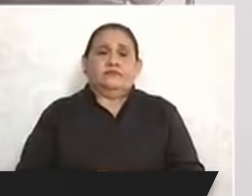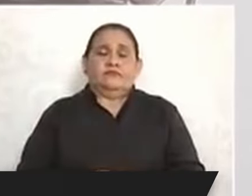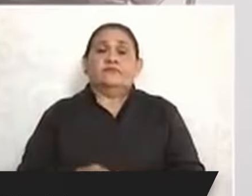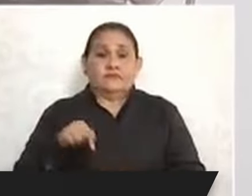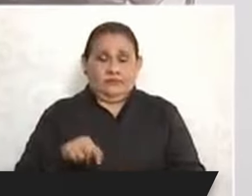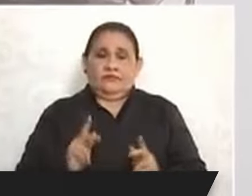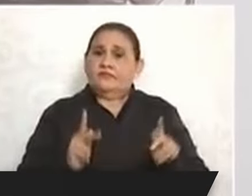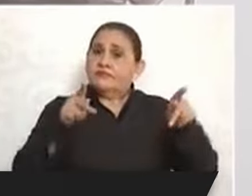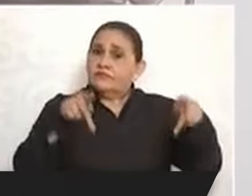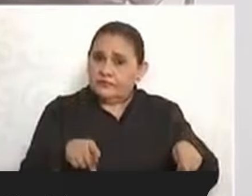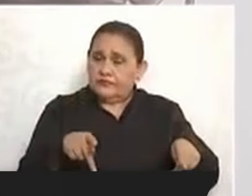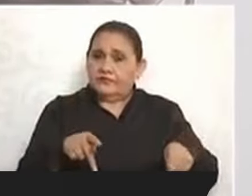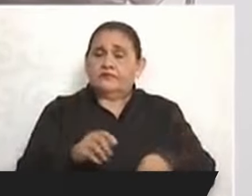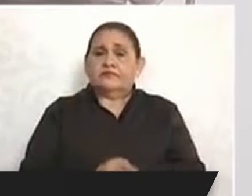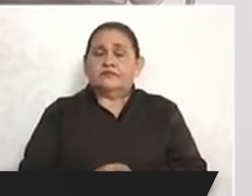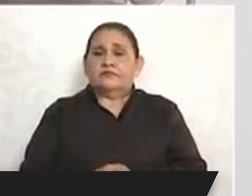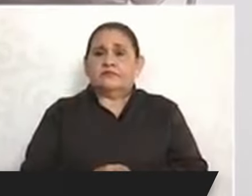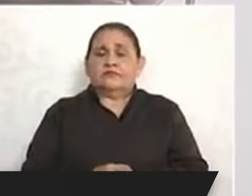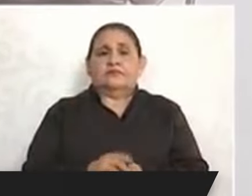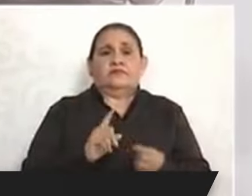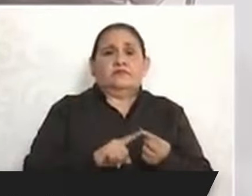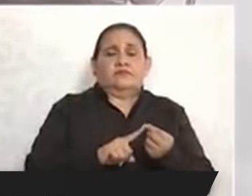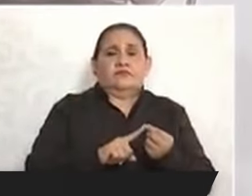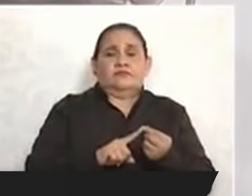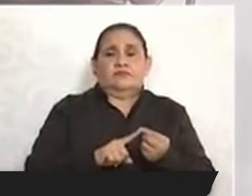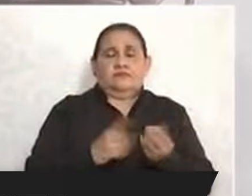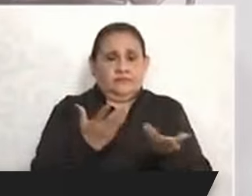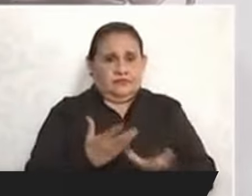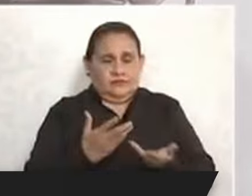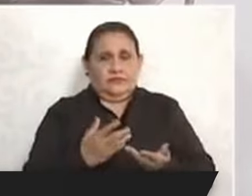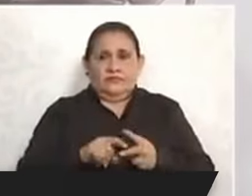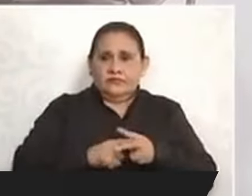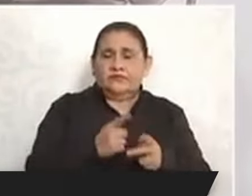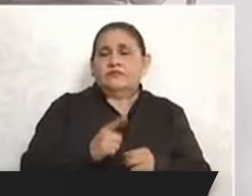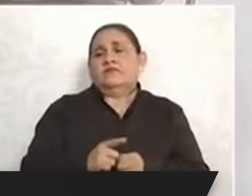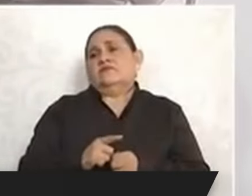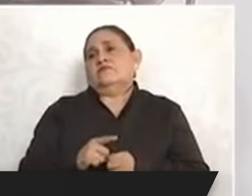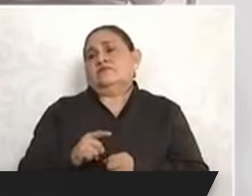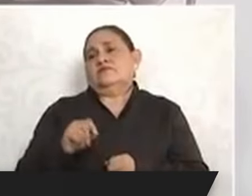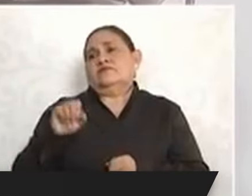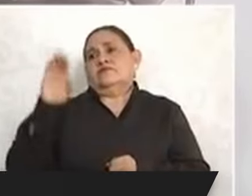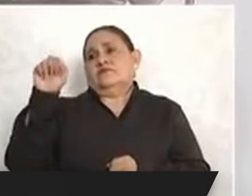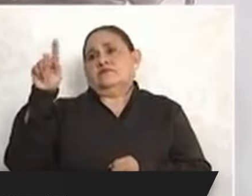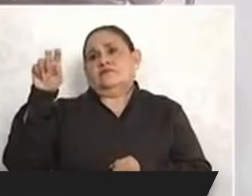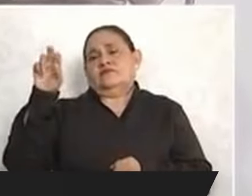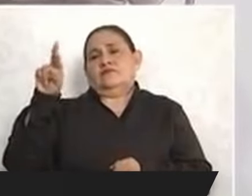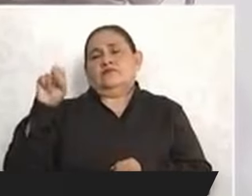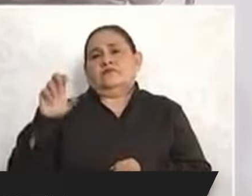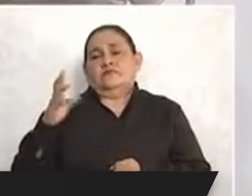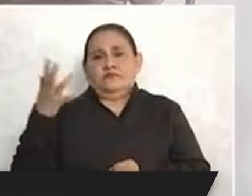Progreso, cuyo fundador, Juan Miguel Castro, tuvo la visión de contar con un puerto lo más cercano a la ciudad de